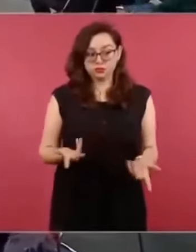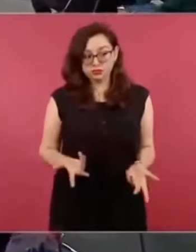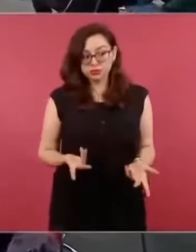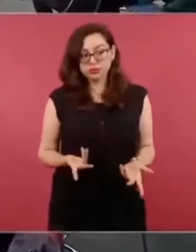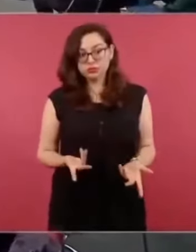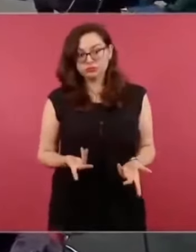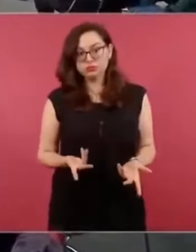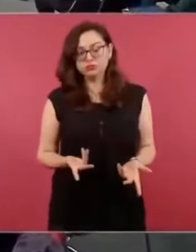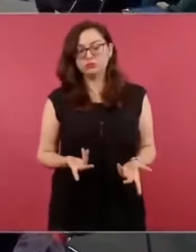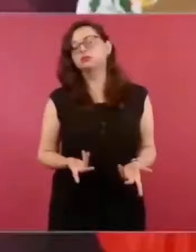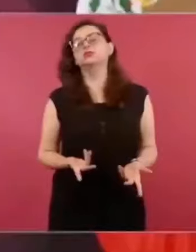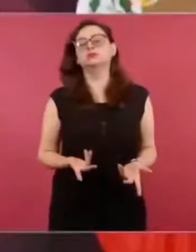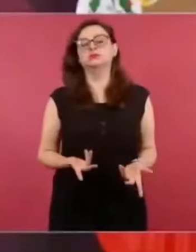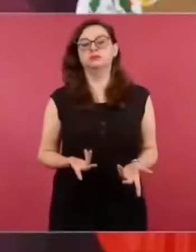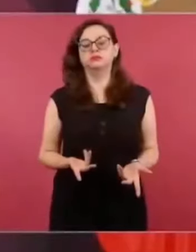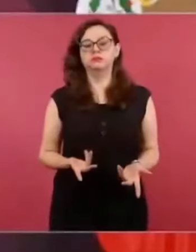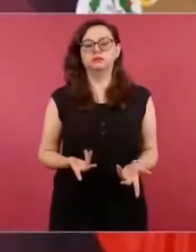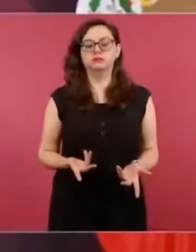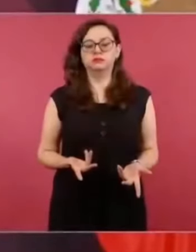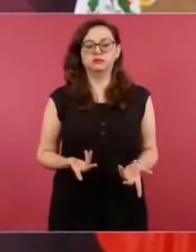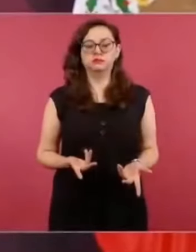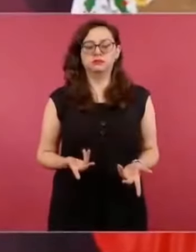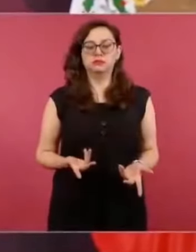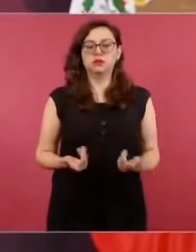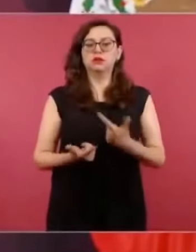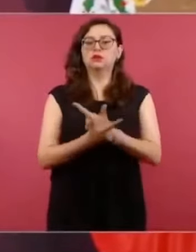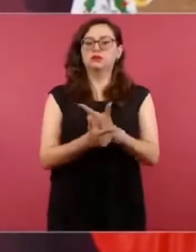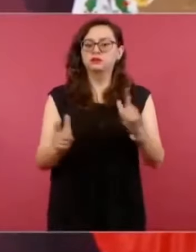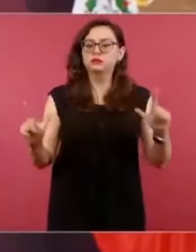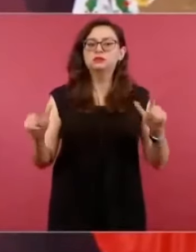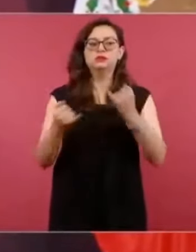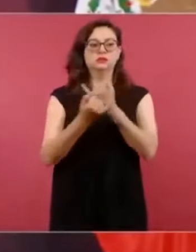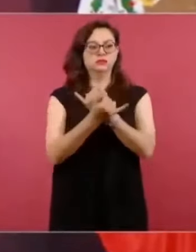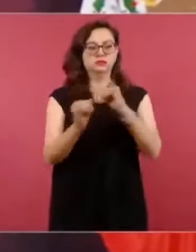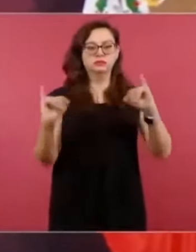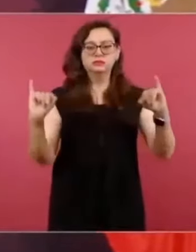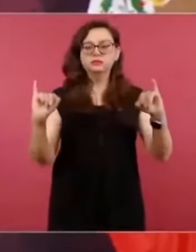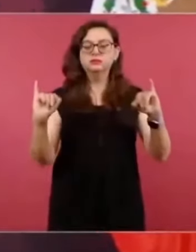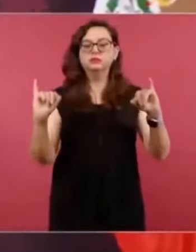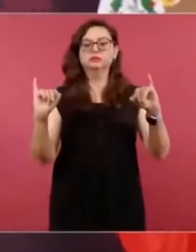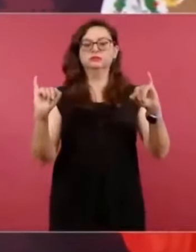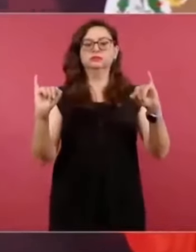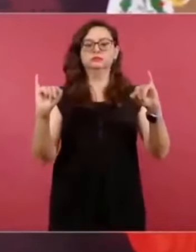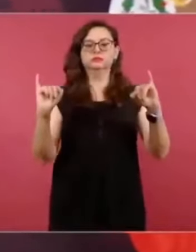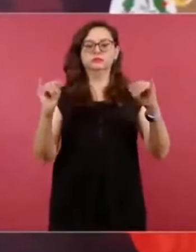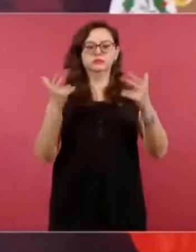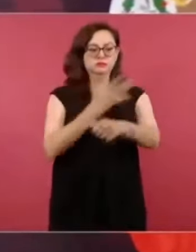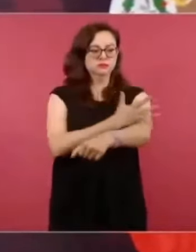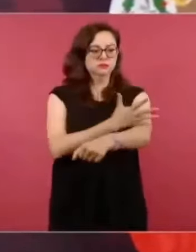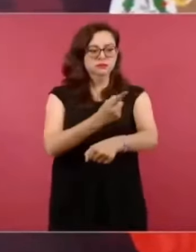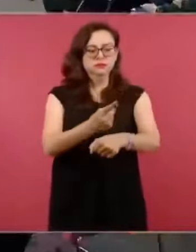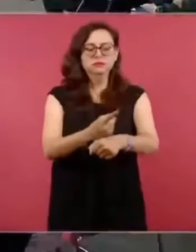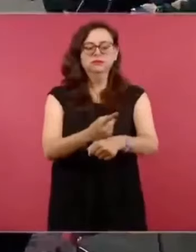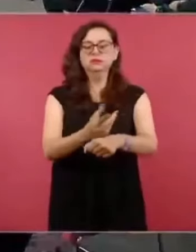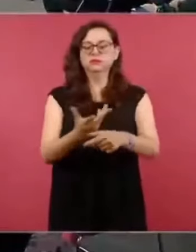quedamos Dónde está la libertad Dónde está la independencia Dónde está la